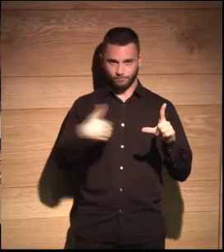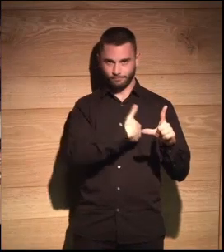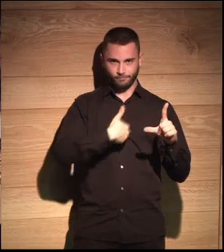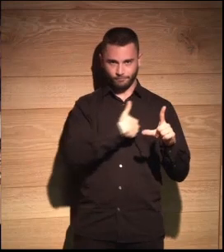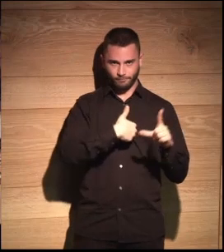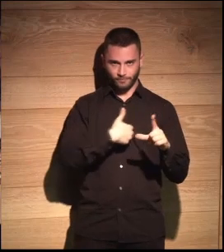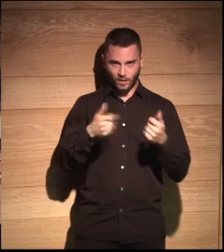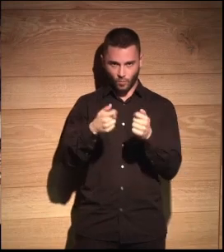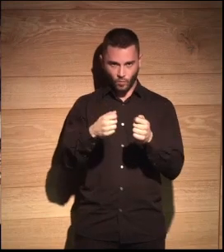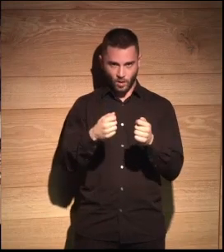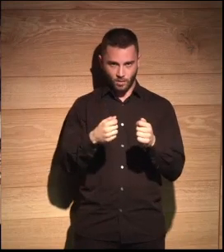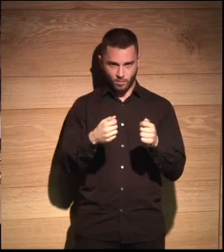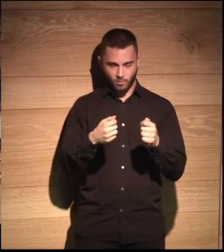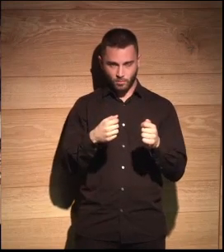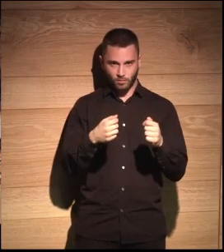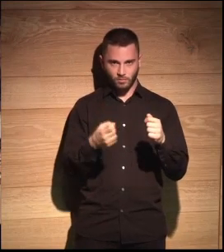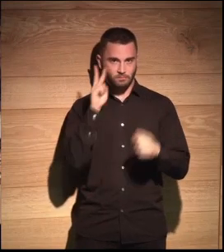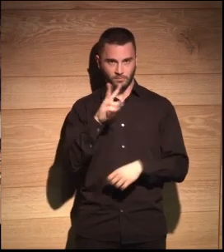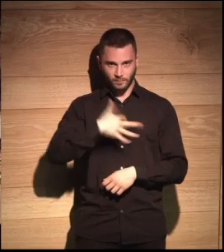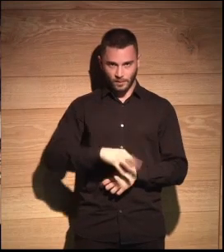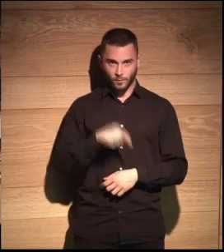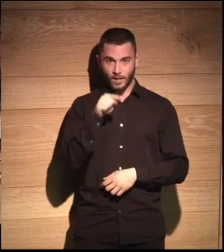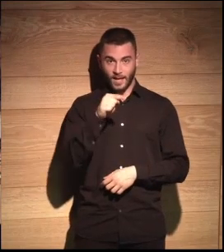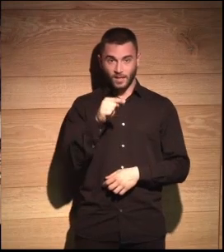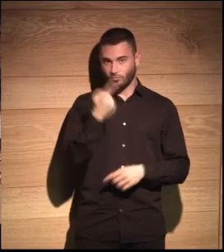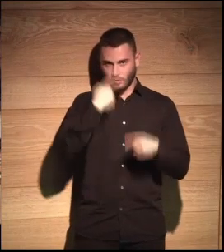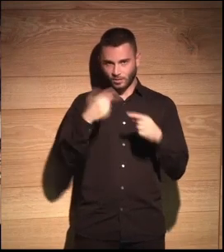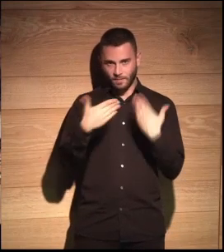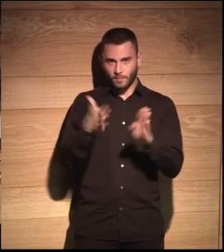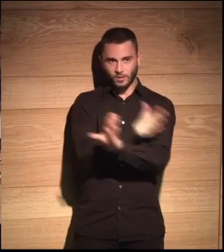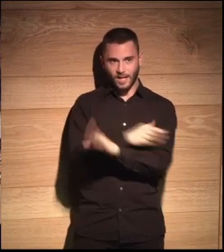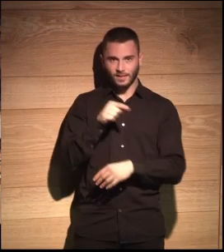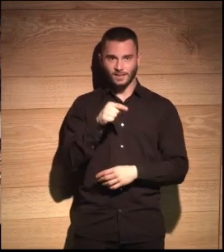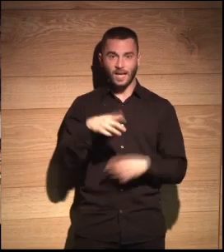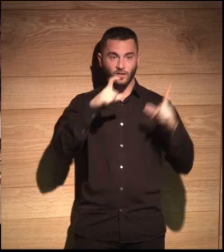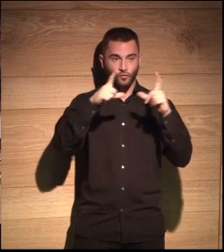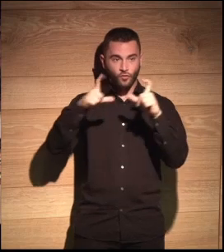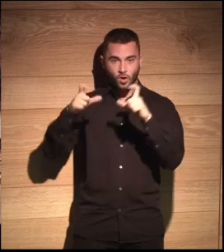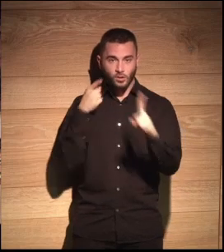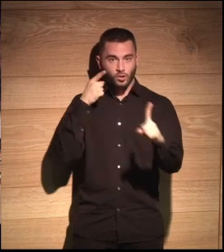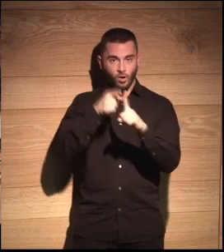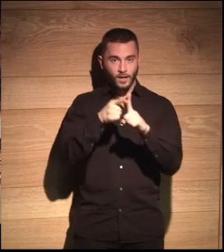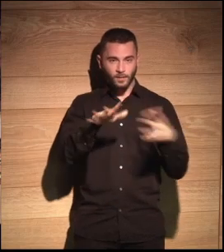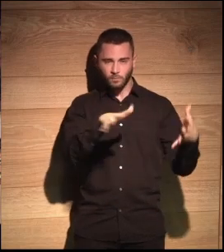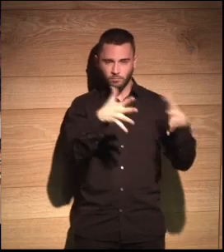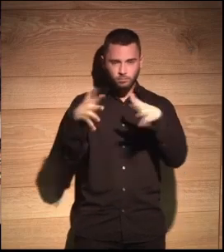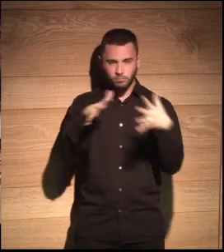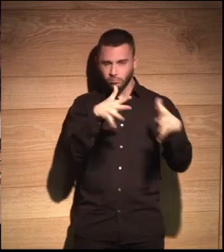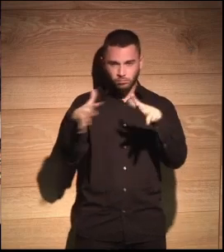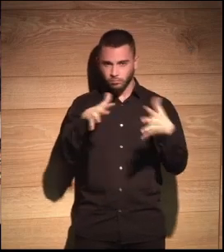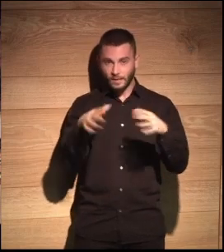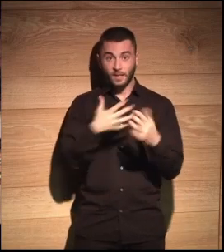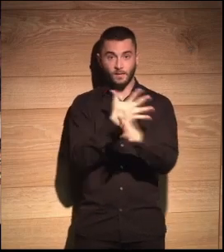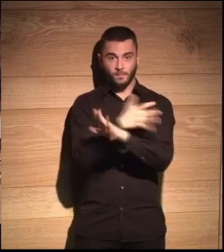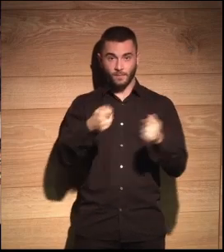juego. Precisamente esta es una de las cosas de las que hablábamos, que todas las fotos, para darle verisimilitud al videojuego, pues